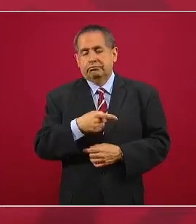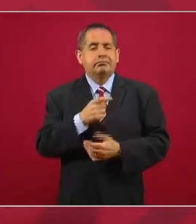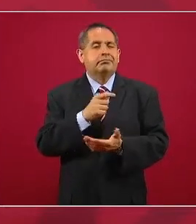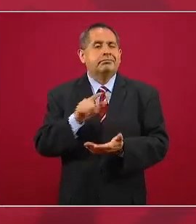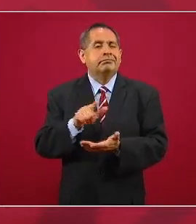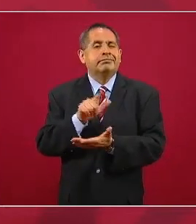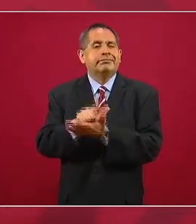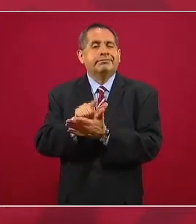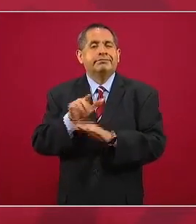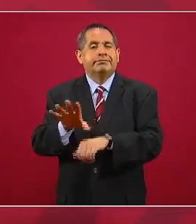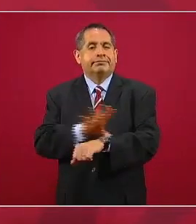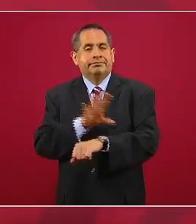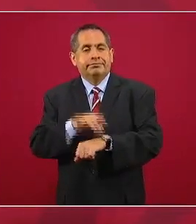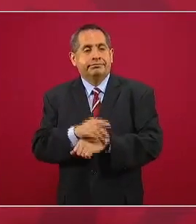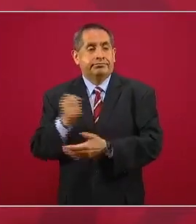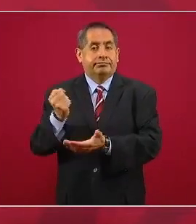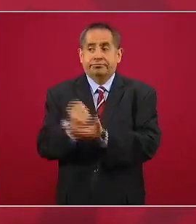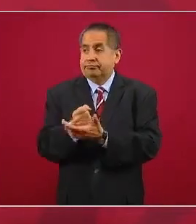energética.